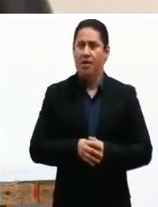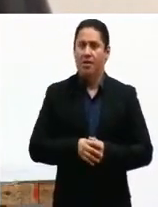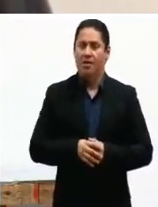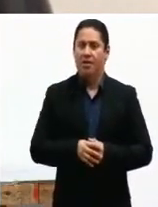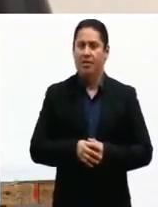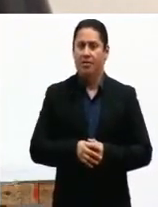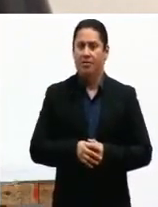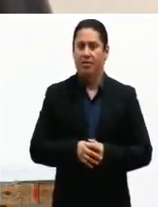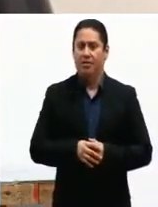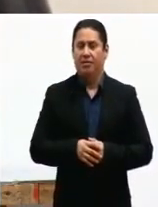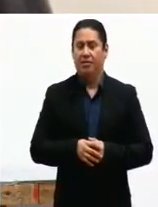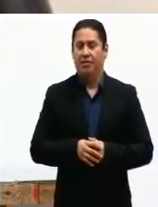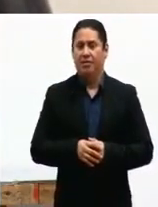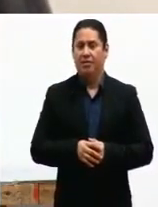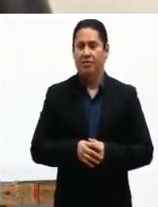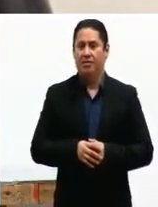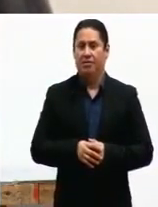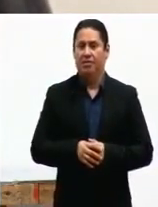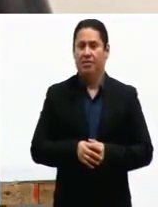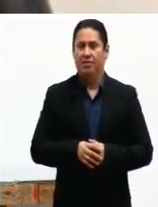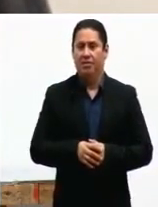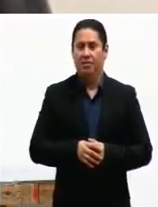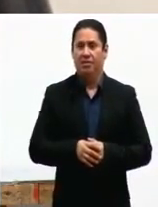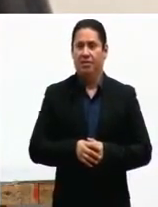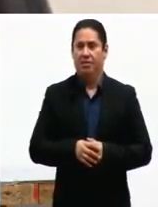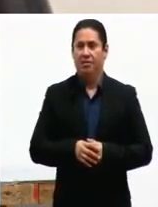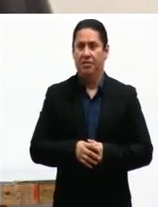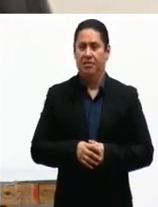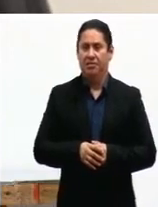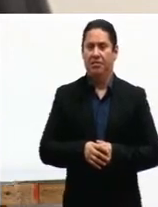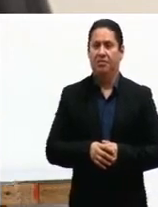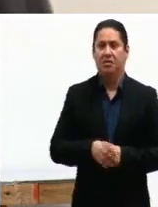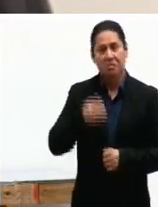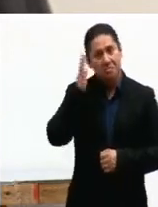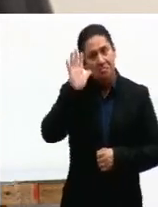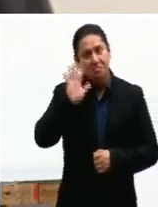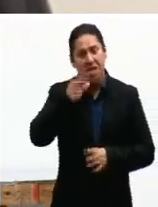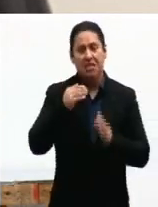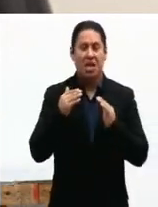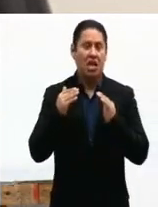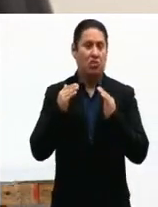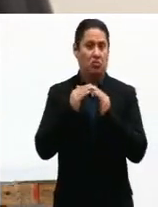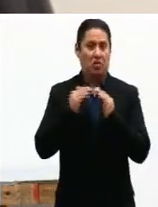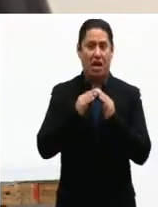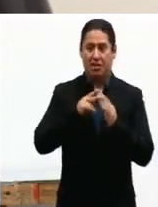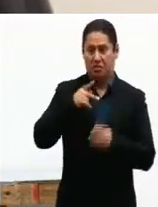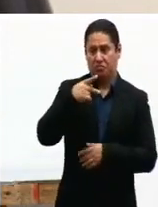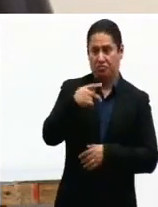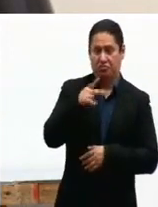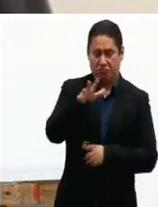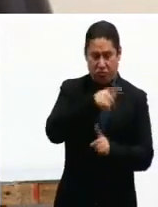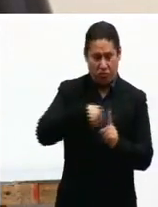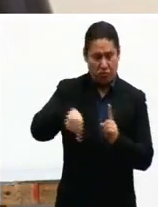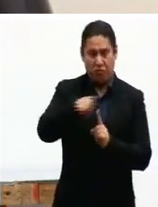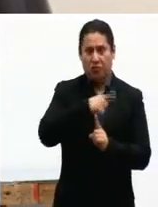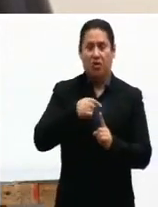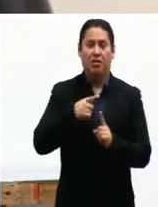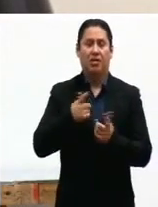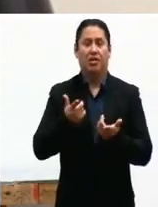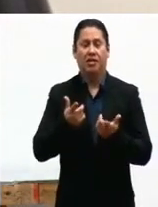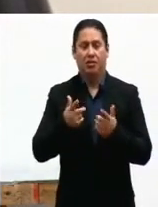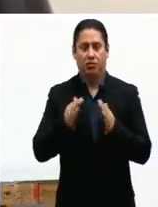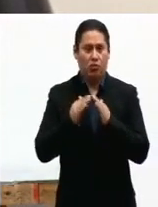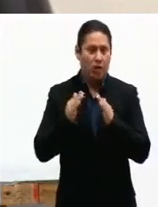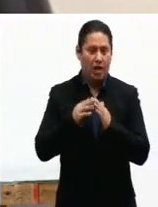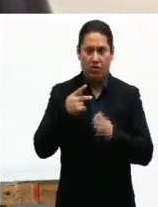sido, que cuando él debió haber fallecido, debió haber sido en su casa, acompañado de su familia, rodeado de su familia, de amor, de